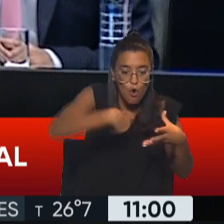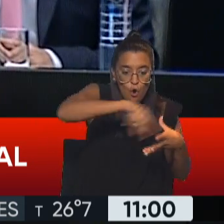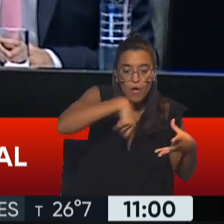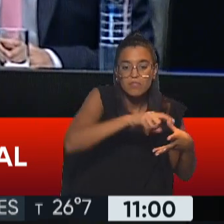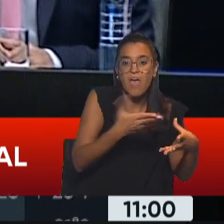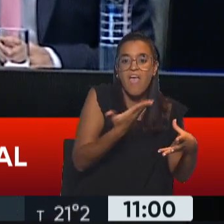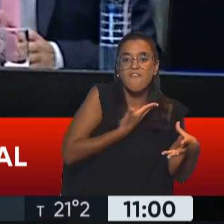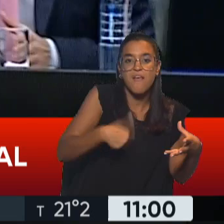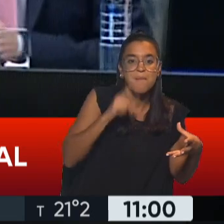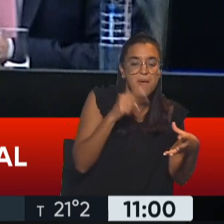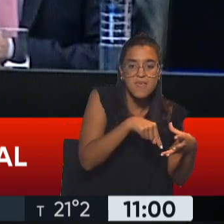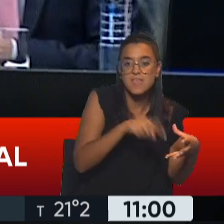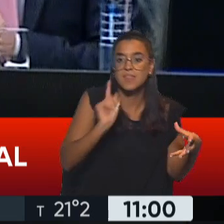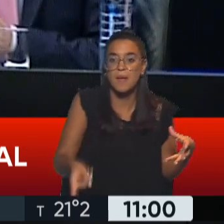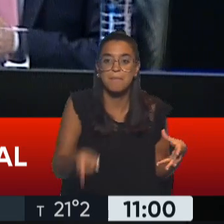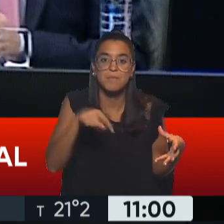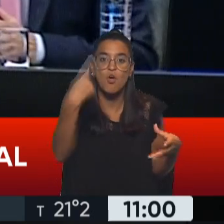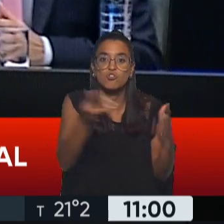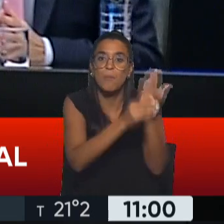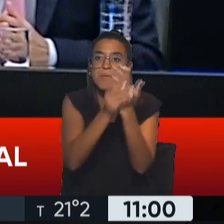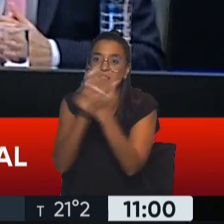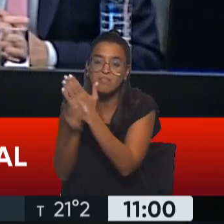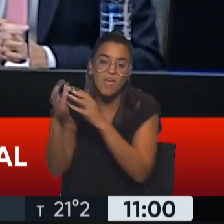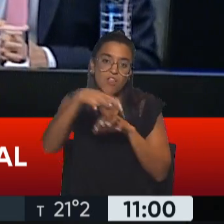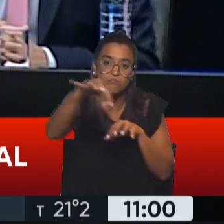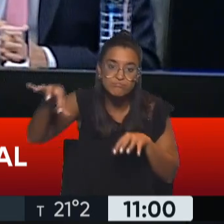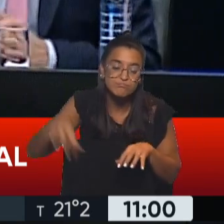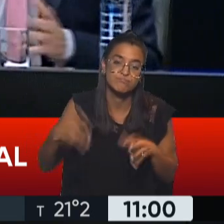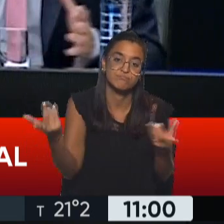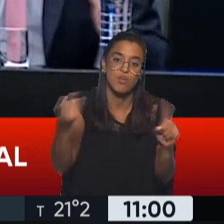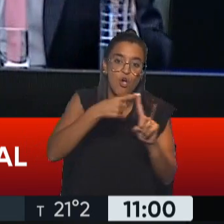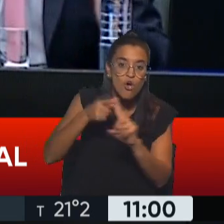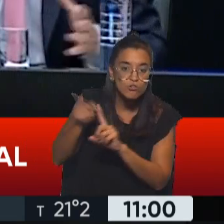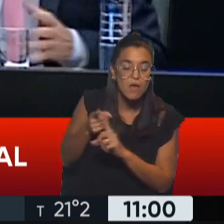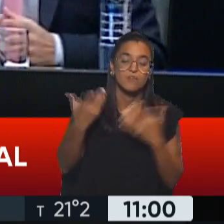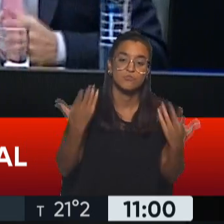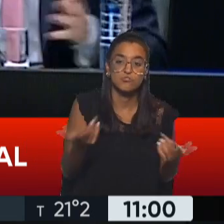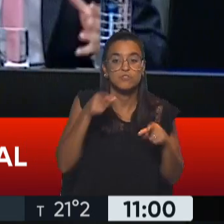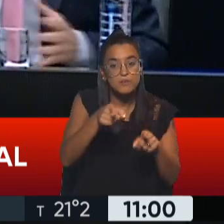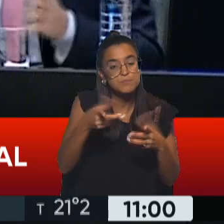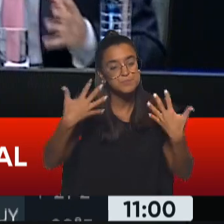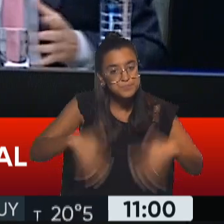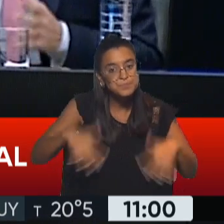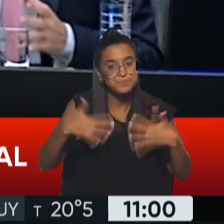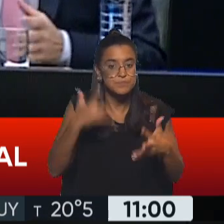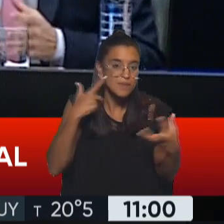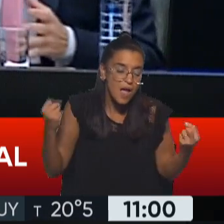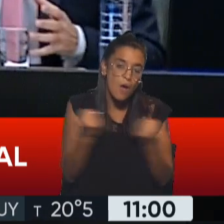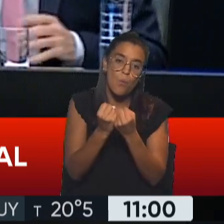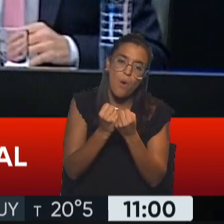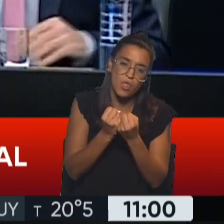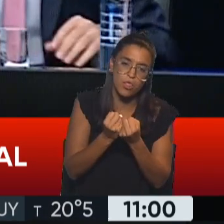Monetario Internacional y los distintos ministerios, las distintas jurisdicciones del Gobierno Nacional, dado que esto tiene un acuerdo,